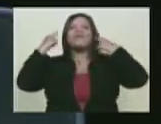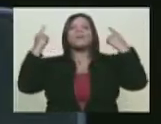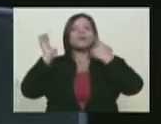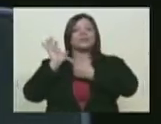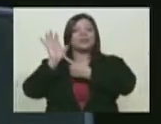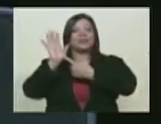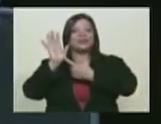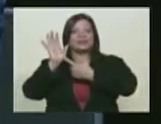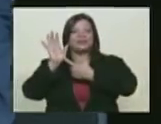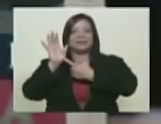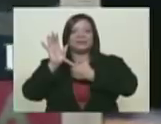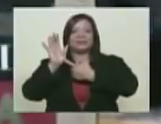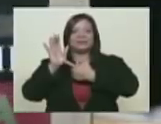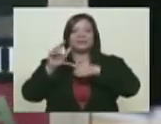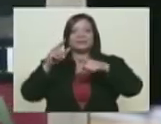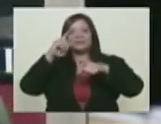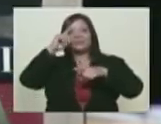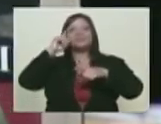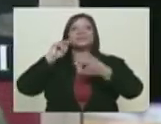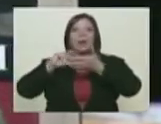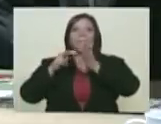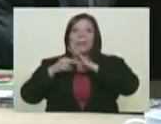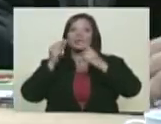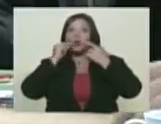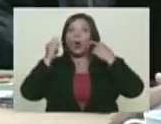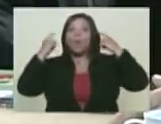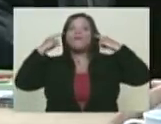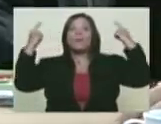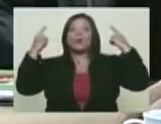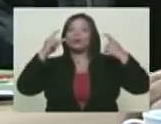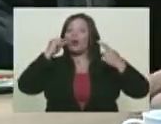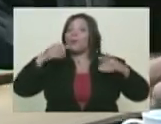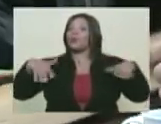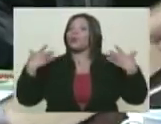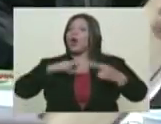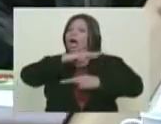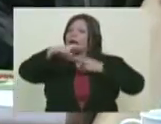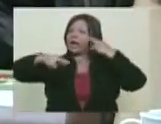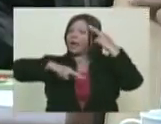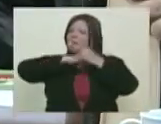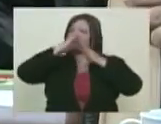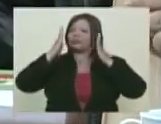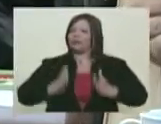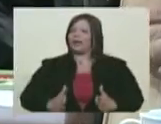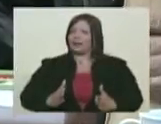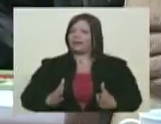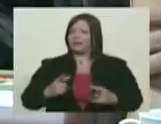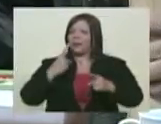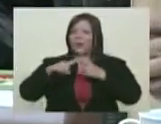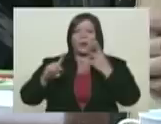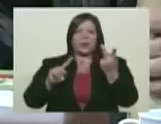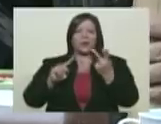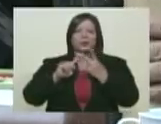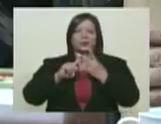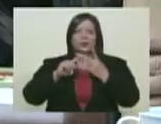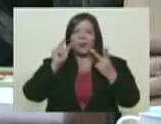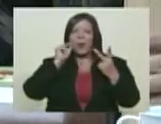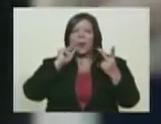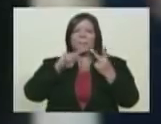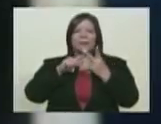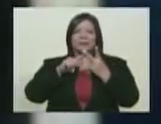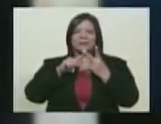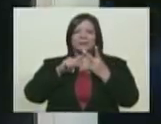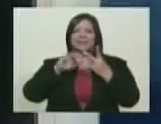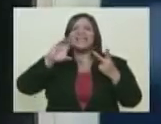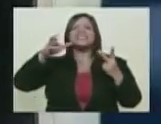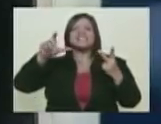era un bandolero. Era según de pequeño, la historia oficial. Luego, luego tremendo revolucionario. Y aquí está otro que también supuestamente era un bandolero, El